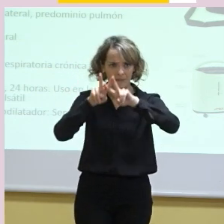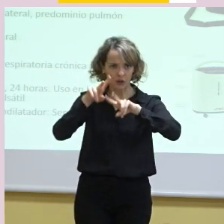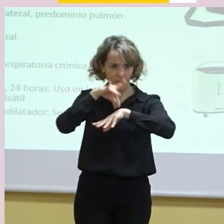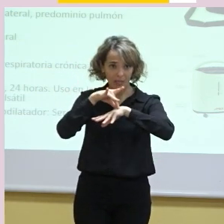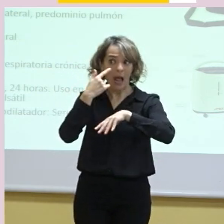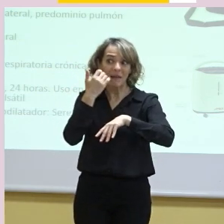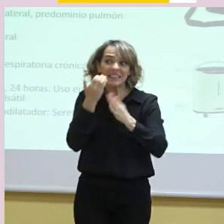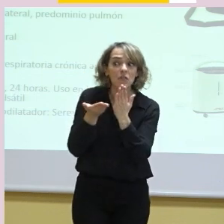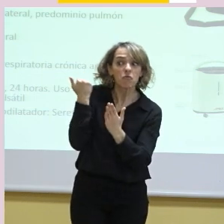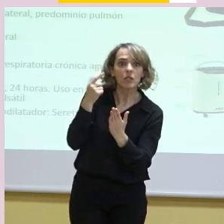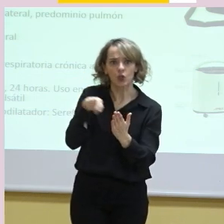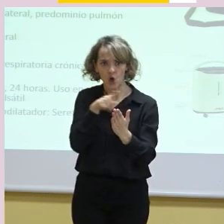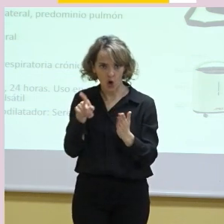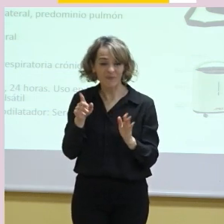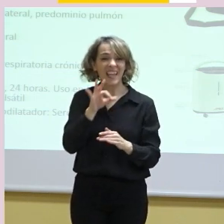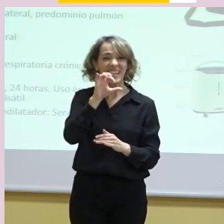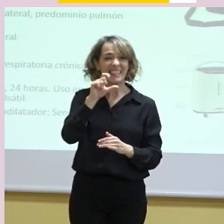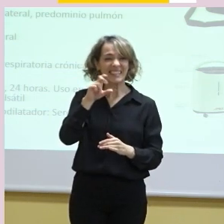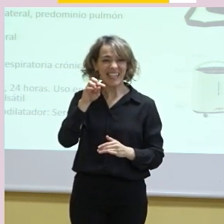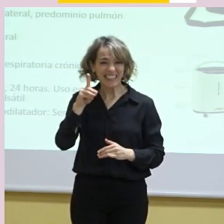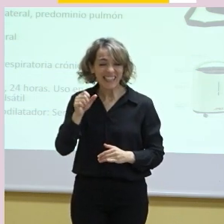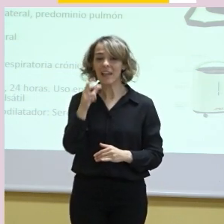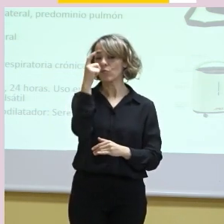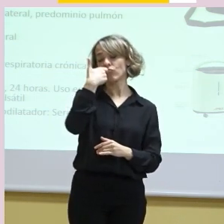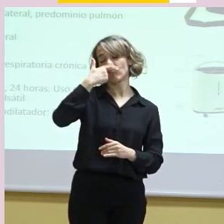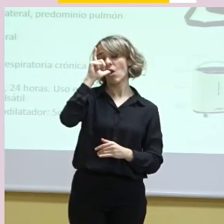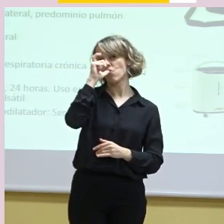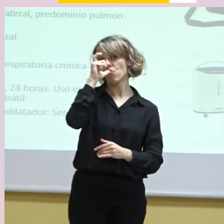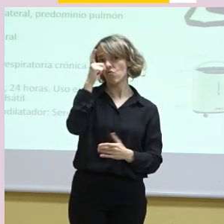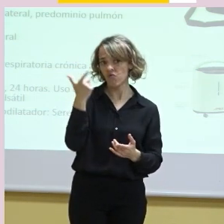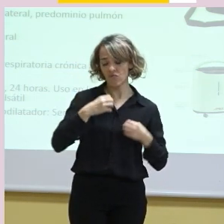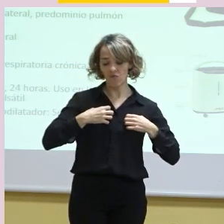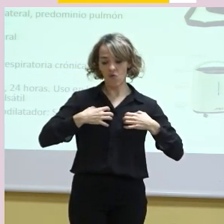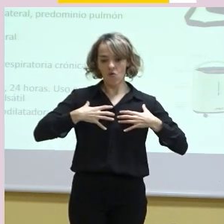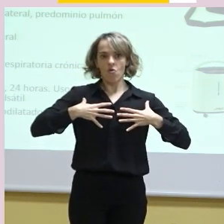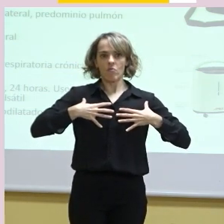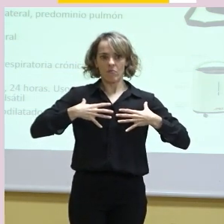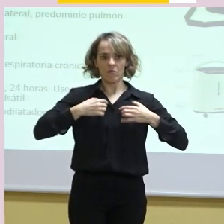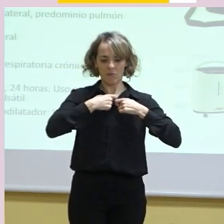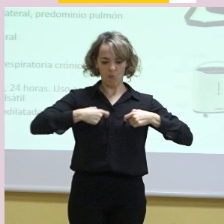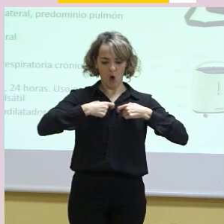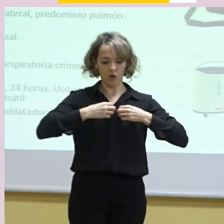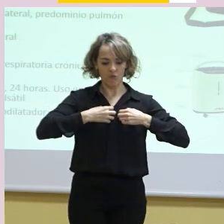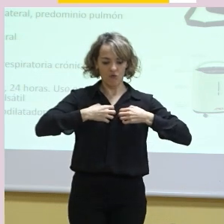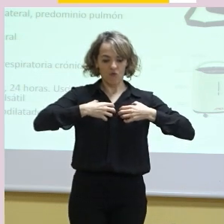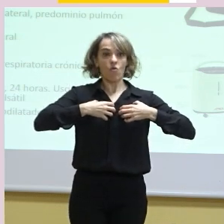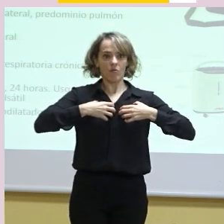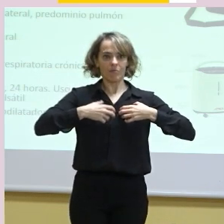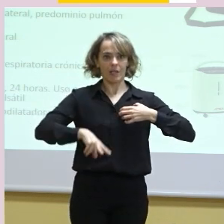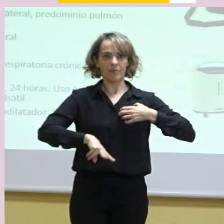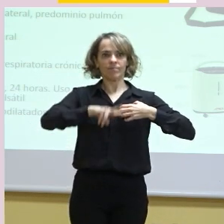podría quitar o no. El Seretide es un broncodilatador que lo que hace es abrir los bronquios para que el aire entre mejor, así